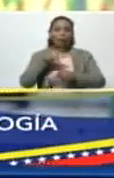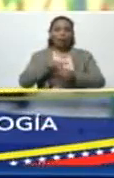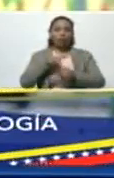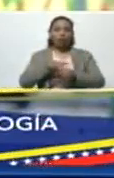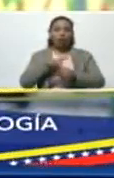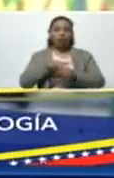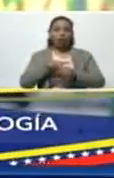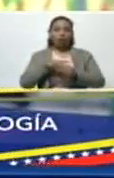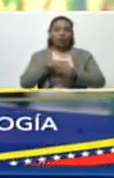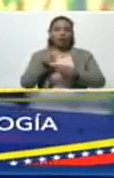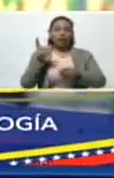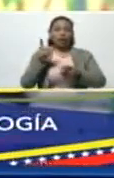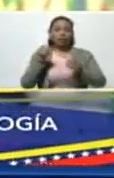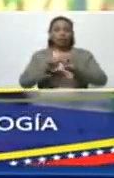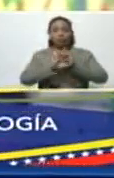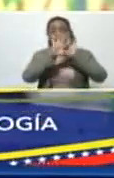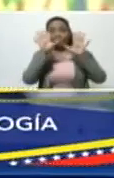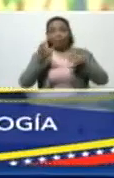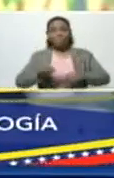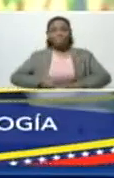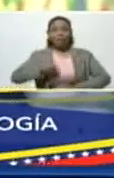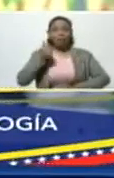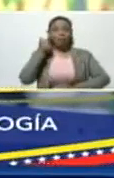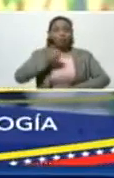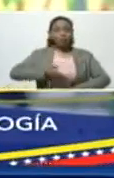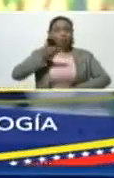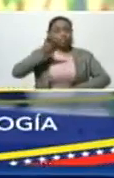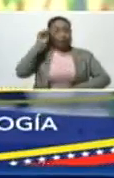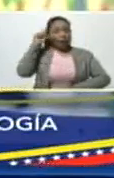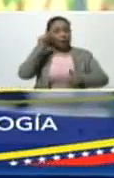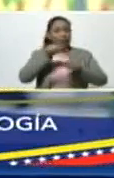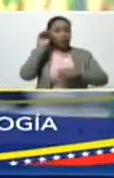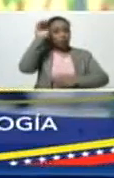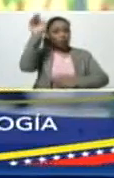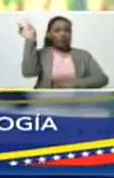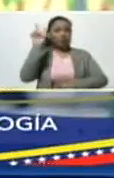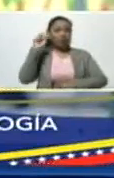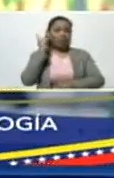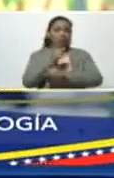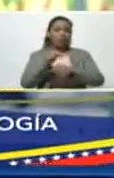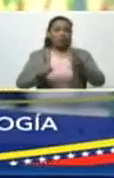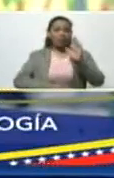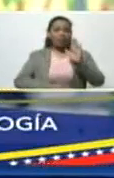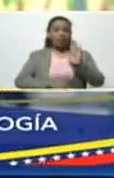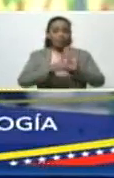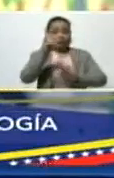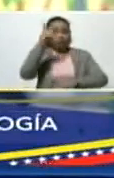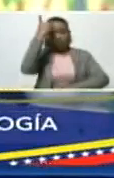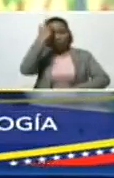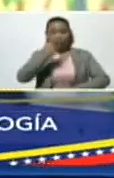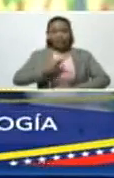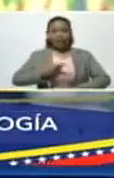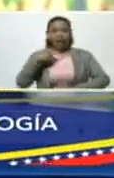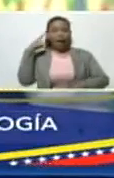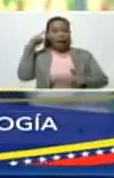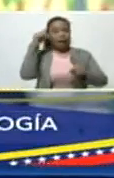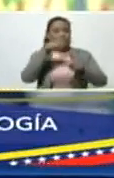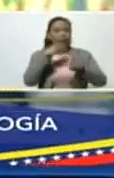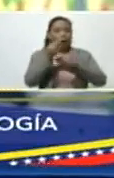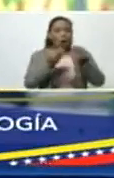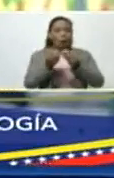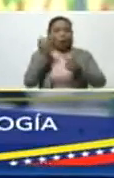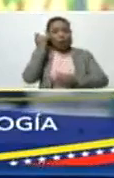la refinación, que es lo más importante hacia el futuro. Venezuela debe desarrollar su perfil hacia la refinación y la creación de